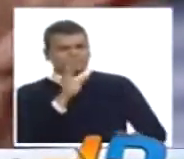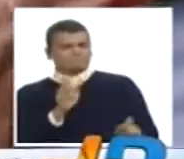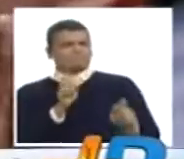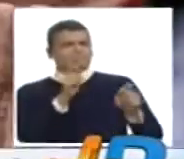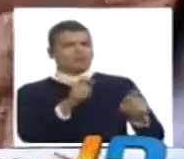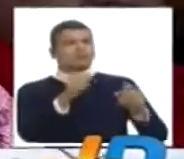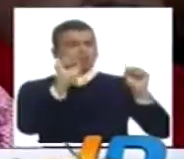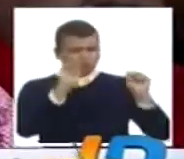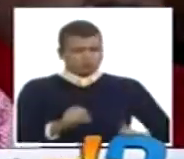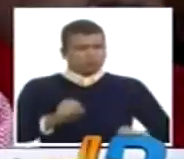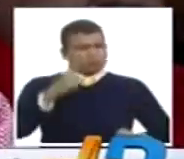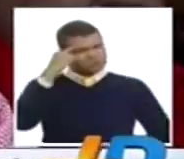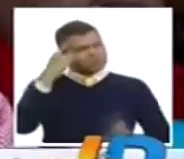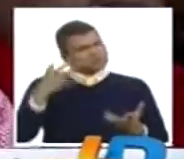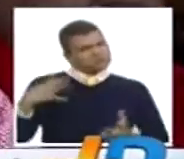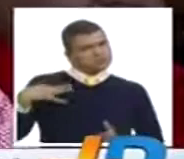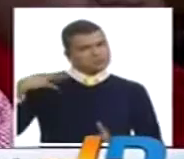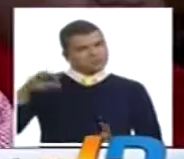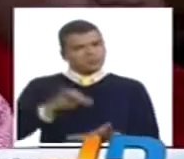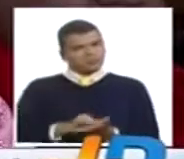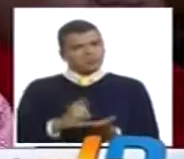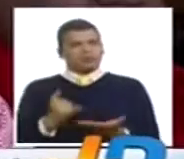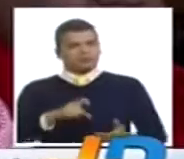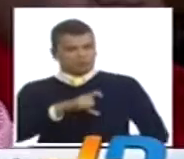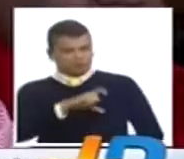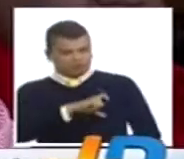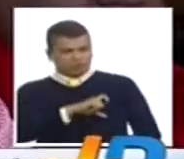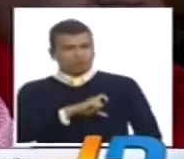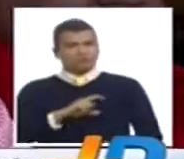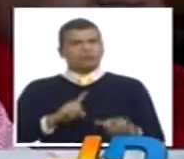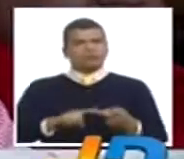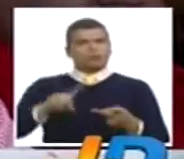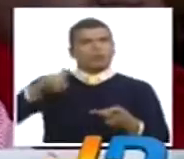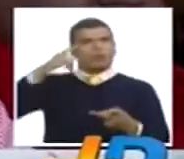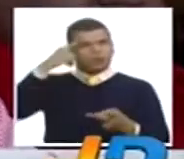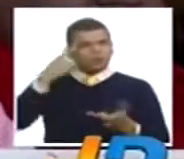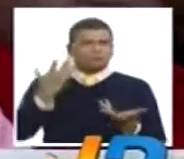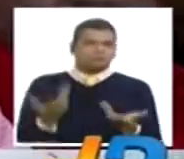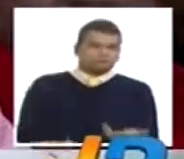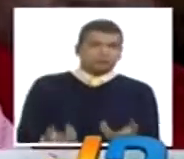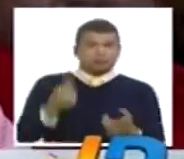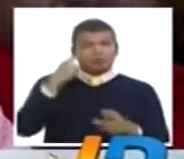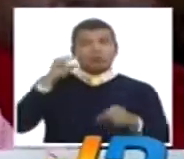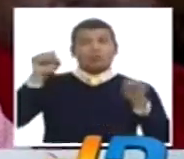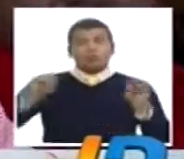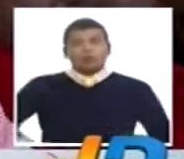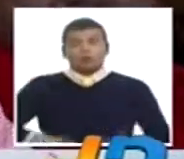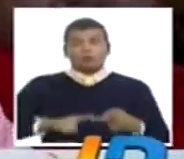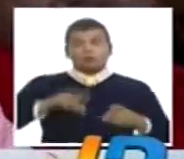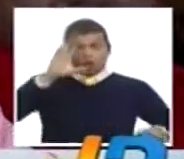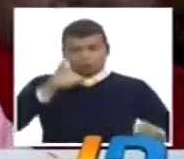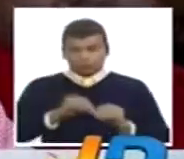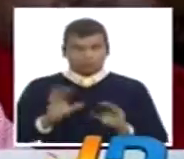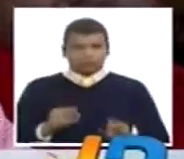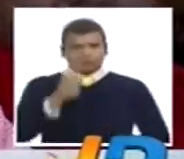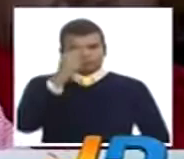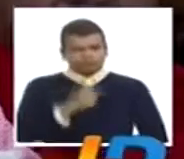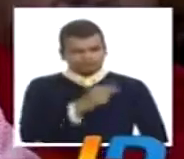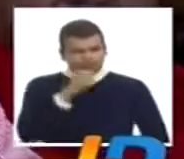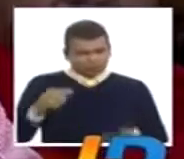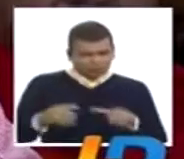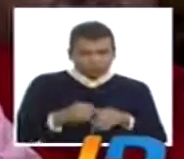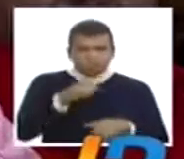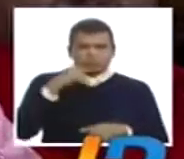la Gobernación. Hasta el momento no hay acuerdos, no hay avales. Lo que hay ahora es un gran compromiso del liberalismo